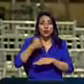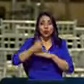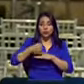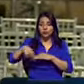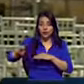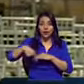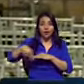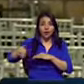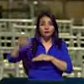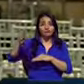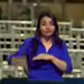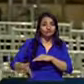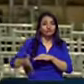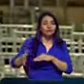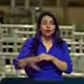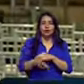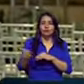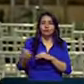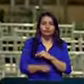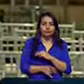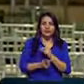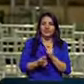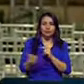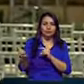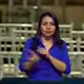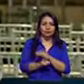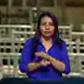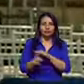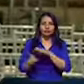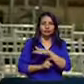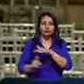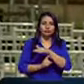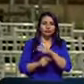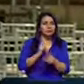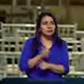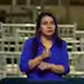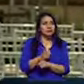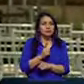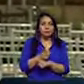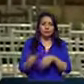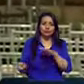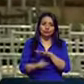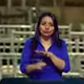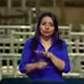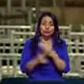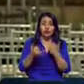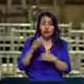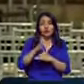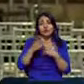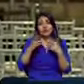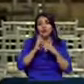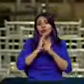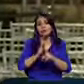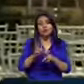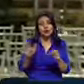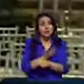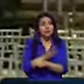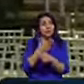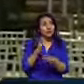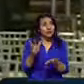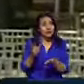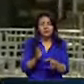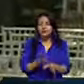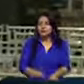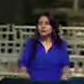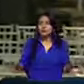intermedias de escrutinio por este paso que es escrutar las actas de los propios recintos electorales. Y hoy podemos darle al país casi ya resultados totales, es